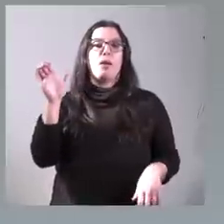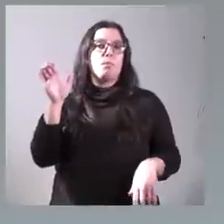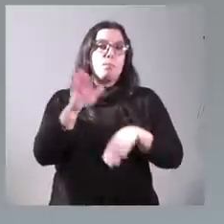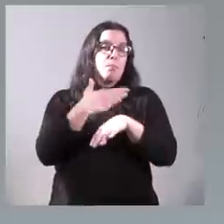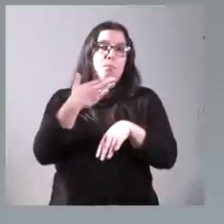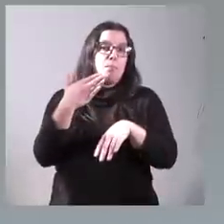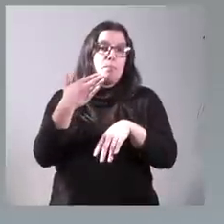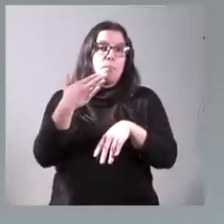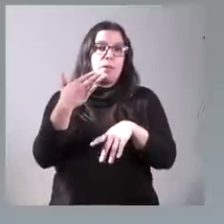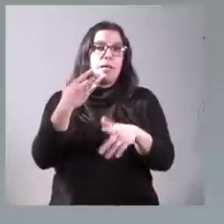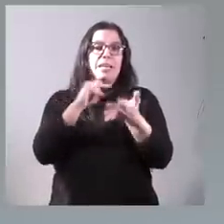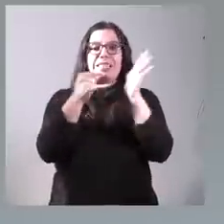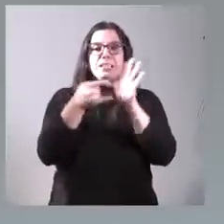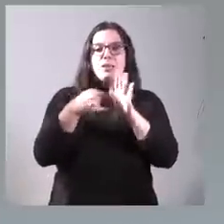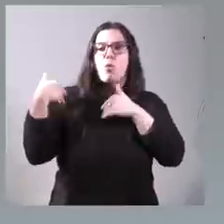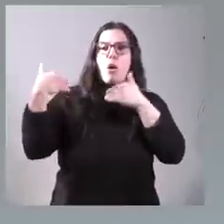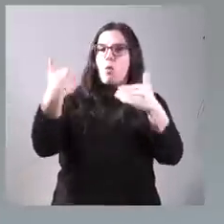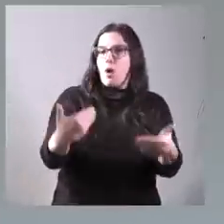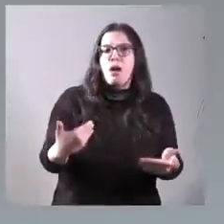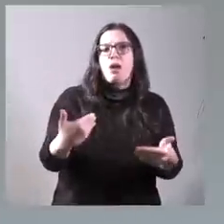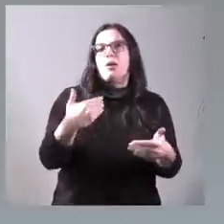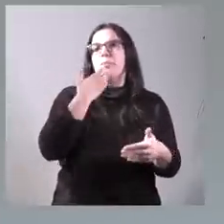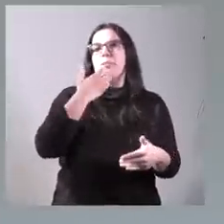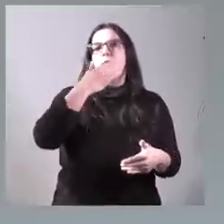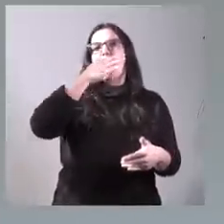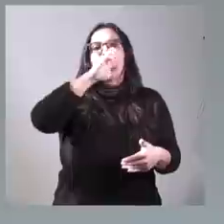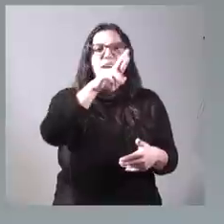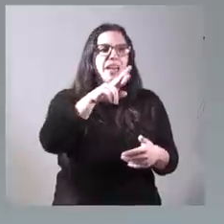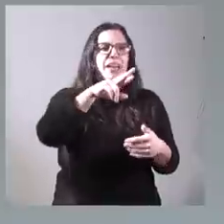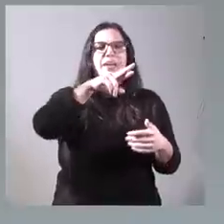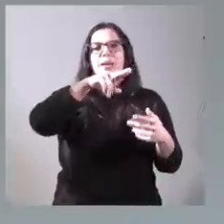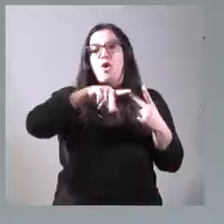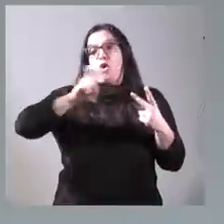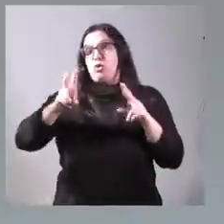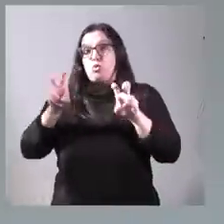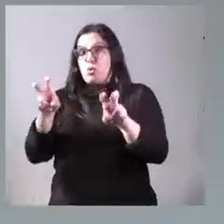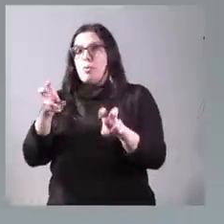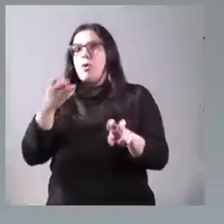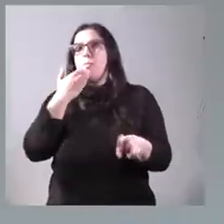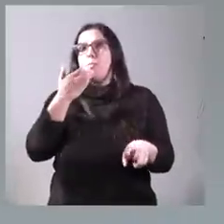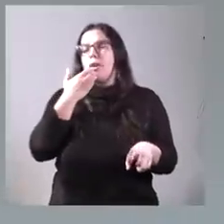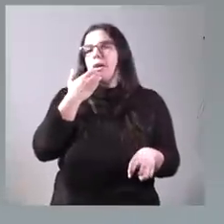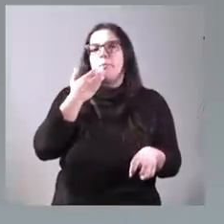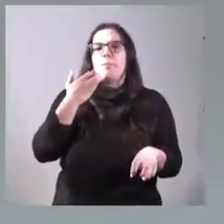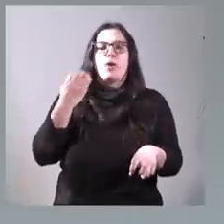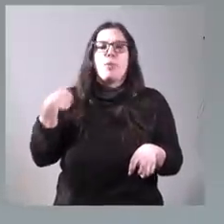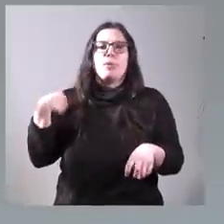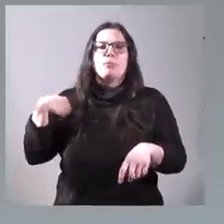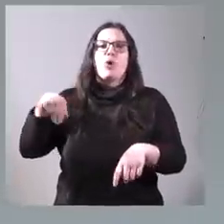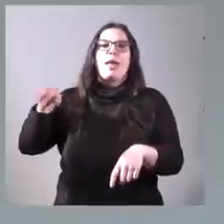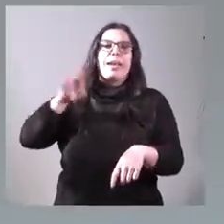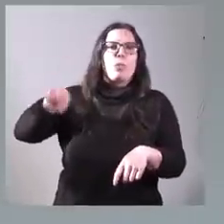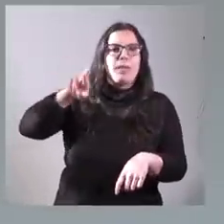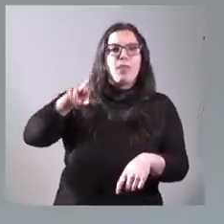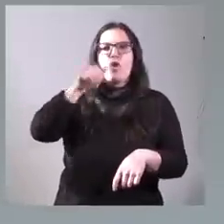los mecanismos tradicionales como puede ser el feder como los más innovadores como el read you o el mecanismo de recuperación y